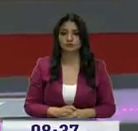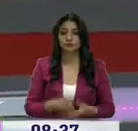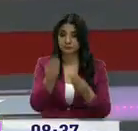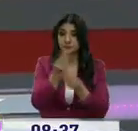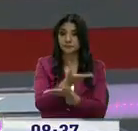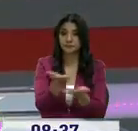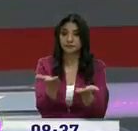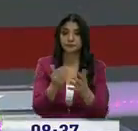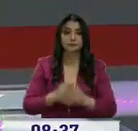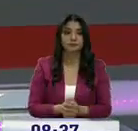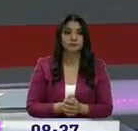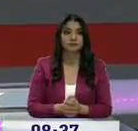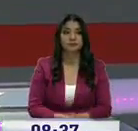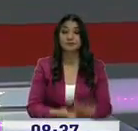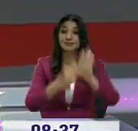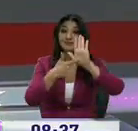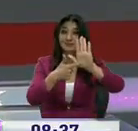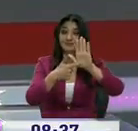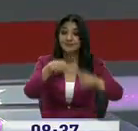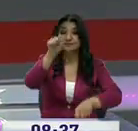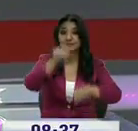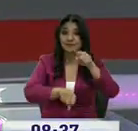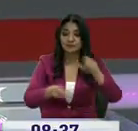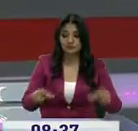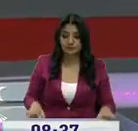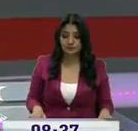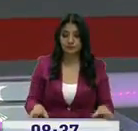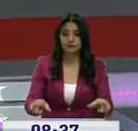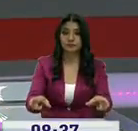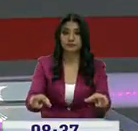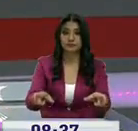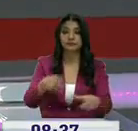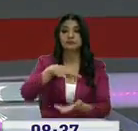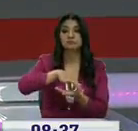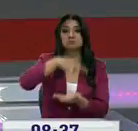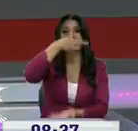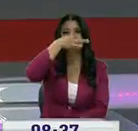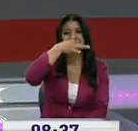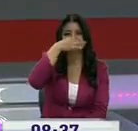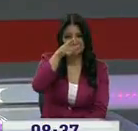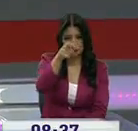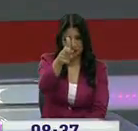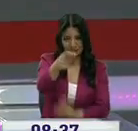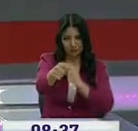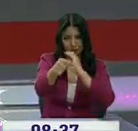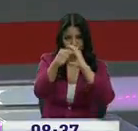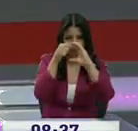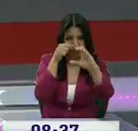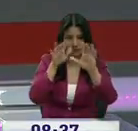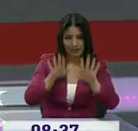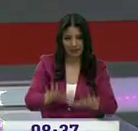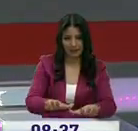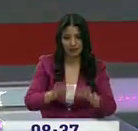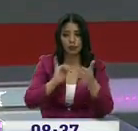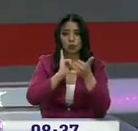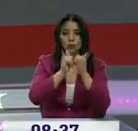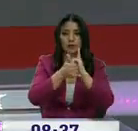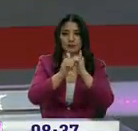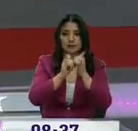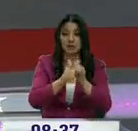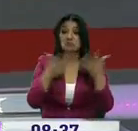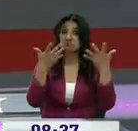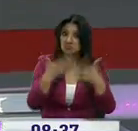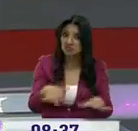Contarle, vecinos, que una vez expuesto el daño de una de las aceras del sector de la Magdalena, ustedes hicieron el favor de enviarnos acá. Los trabajos de reparación